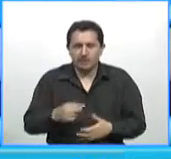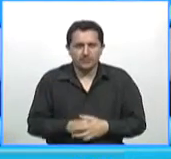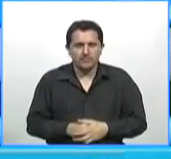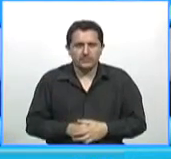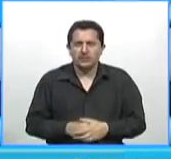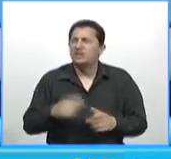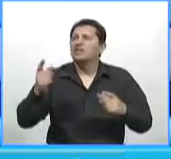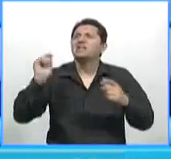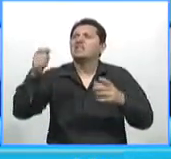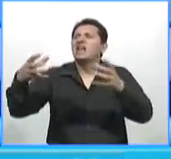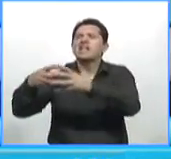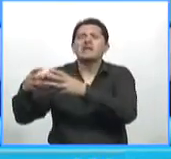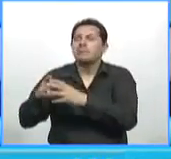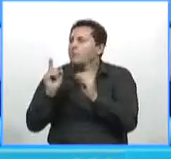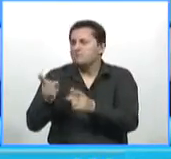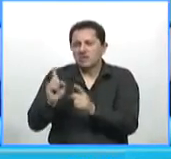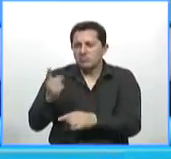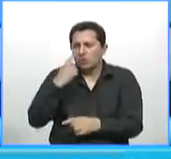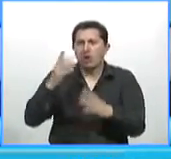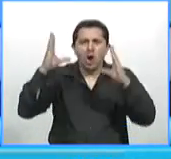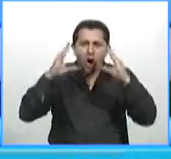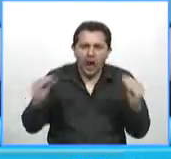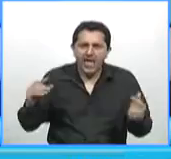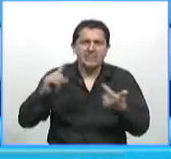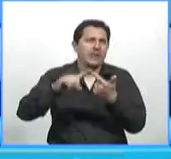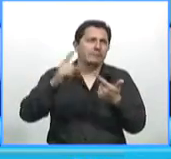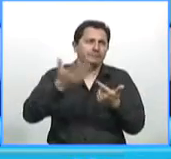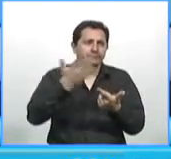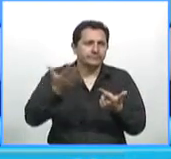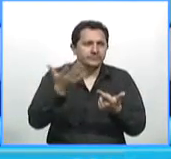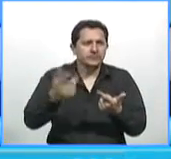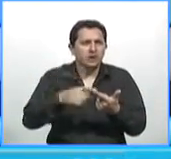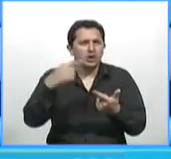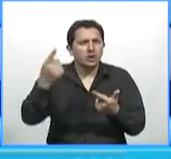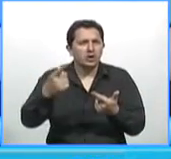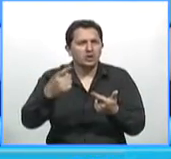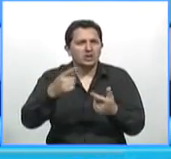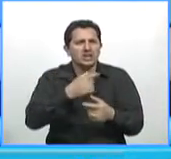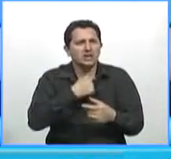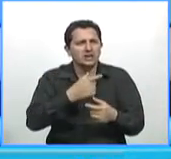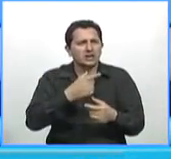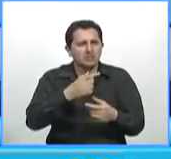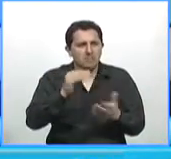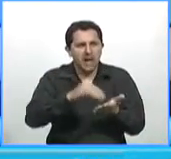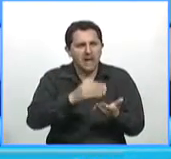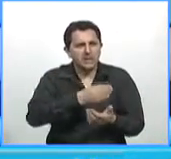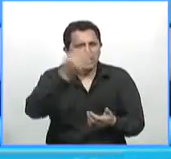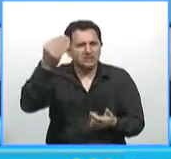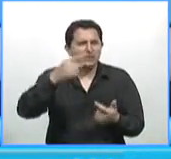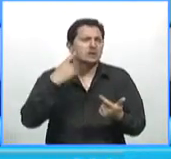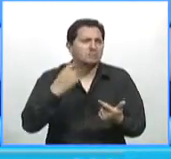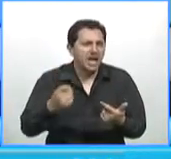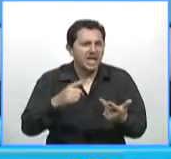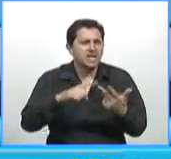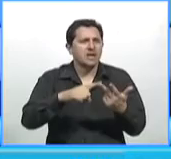los de siempre los rivales? Sí, generalmente sí. ¿Holanda? Holanda, creo que también... No, clasificaron más igual, ¿eh? Sí. Está